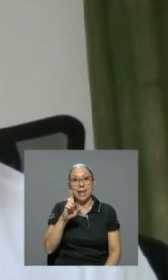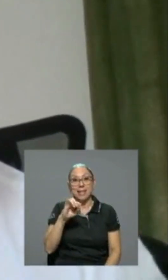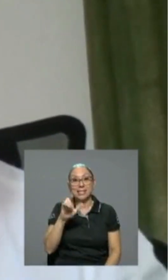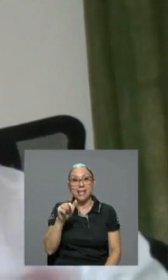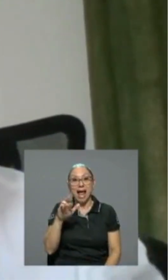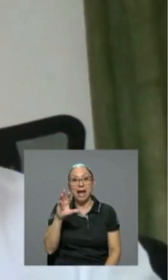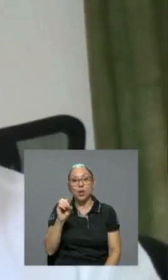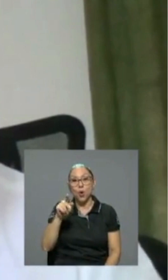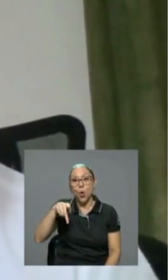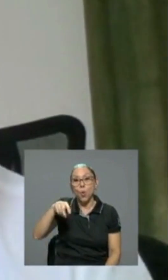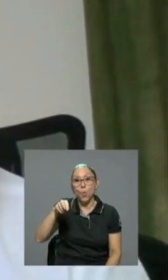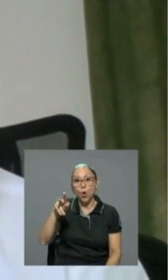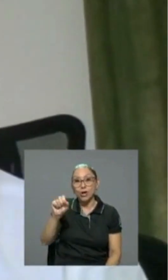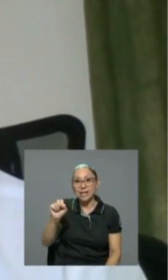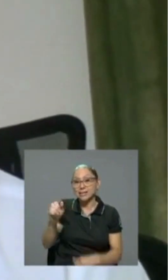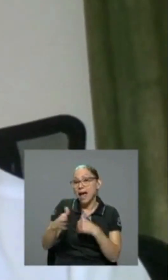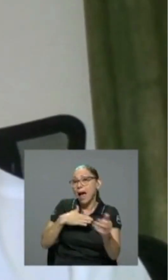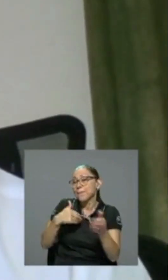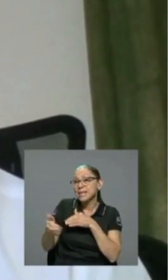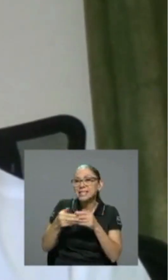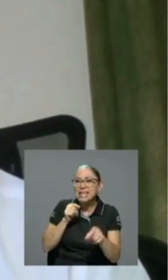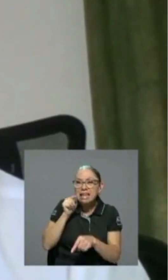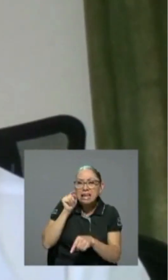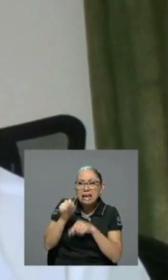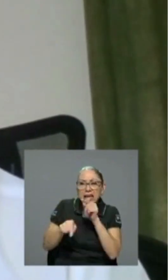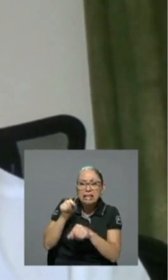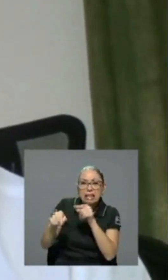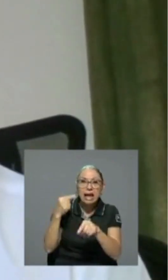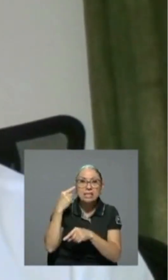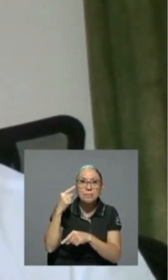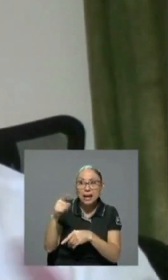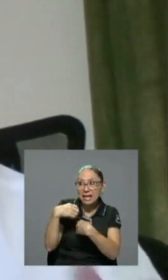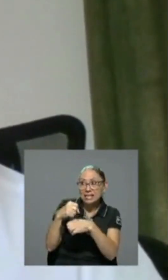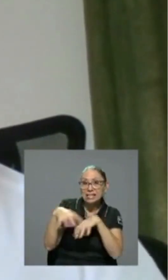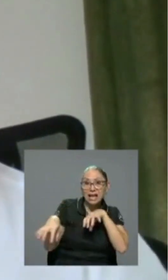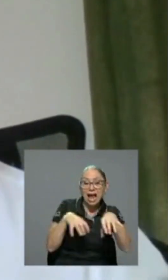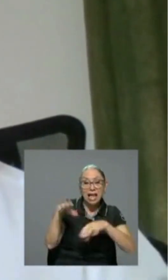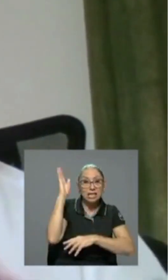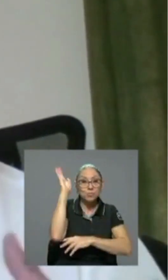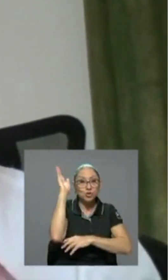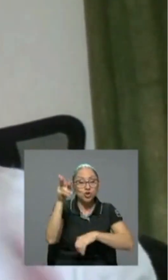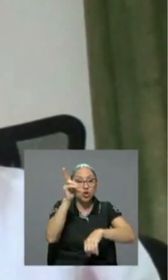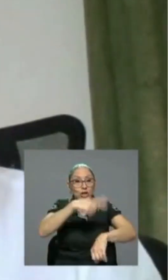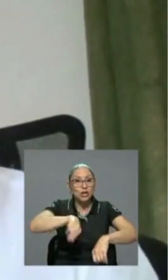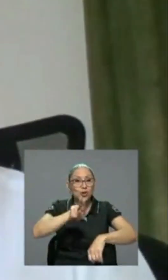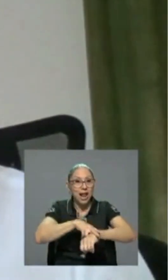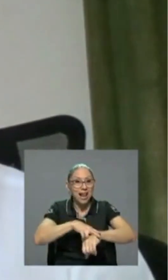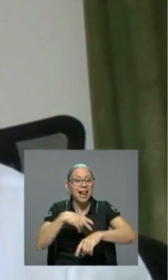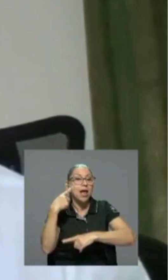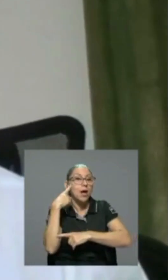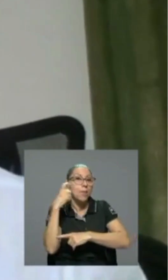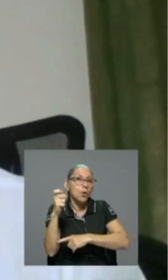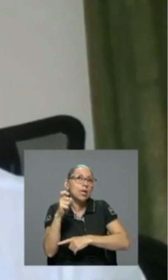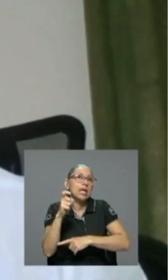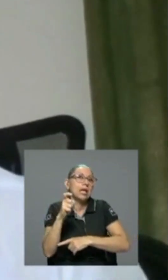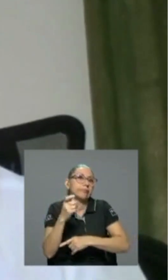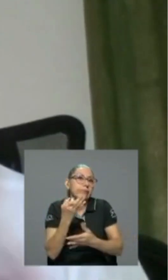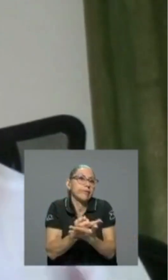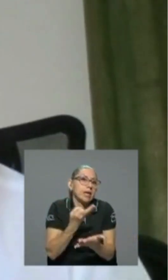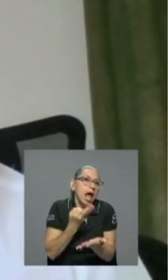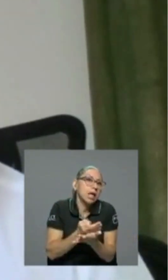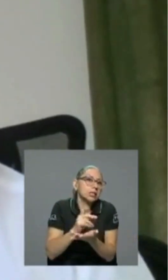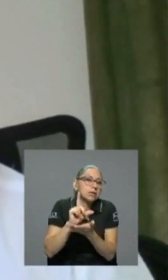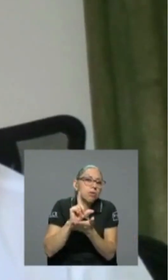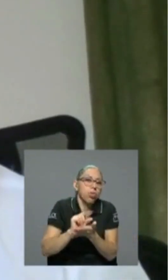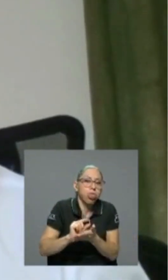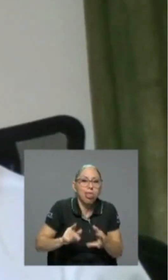a pesar de las críticas que hubo para la exposición nacional por el gasto de las finanzas, y decían